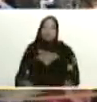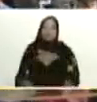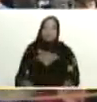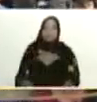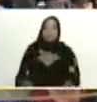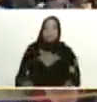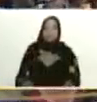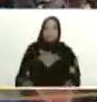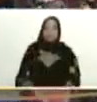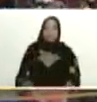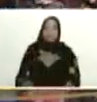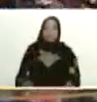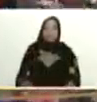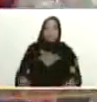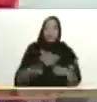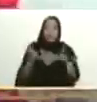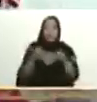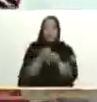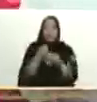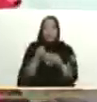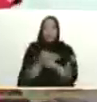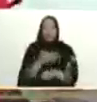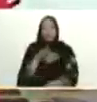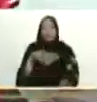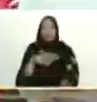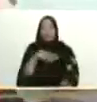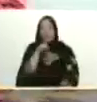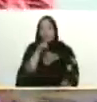¿Estamos victoriosos o derrotados?